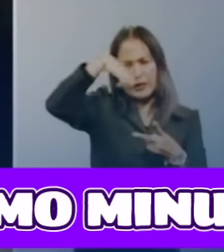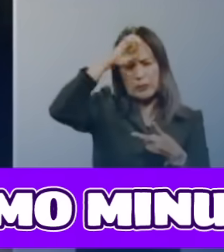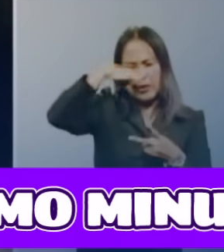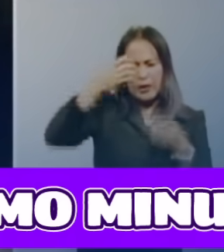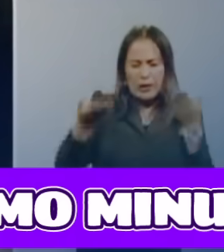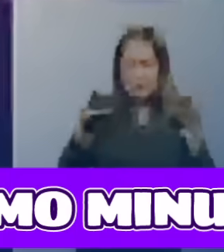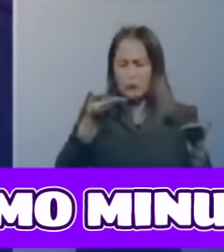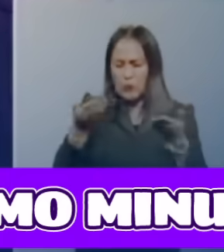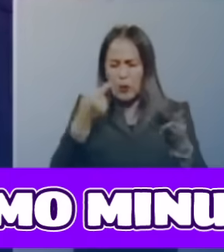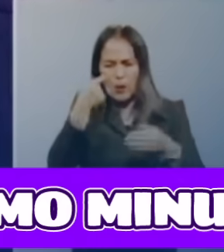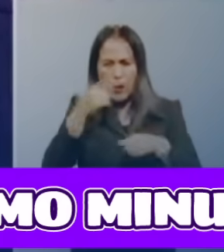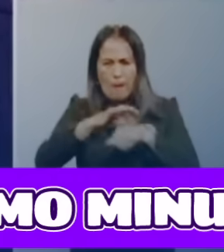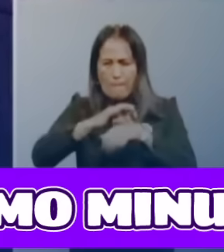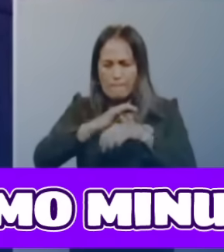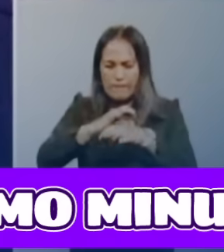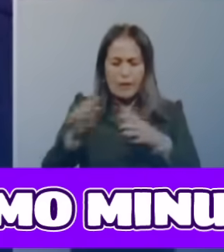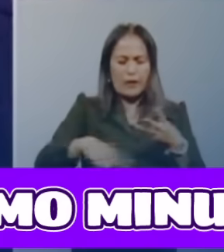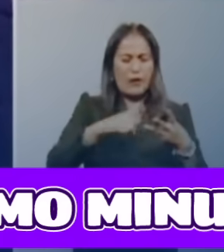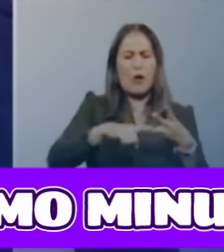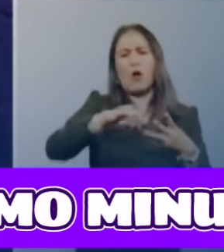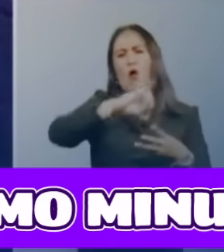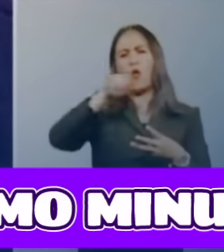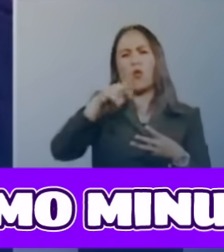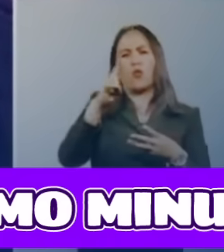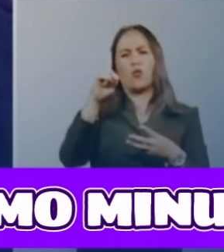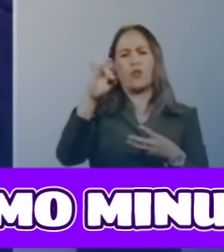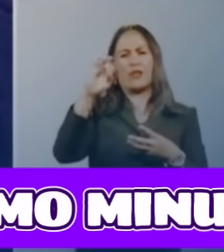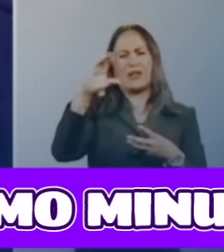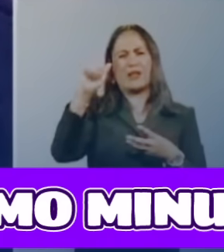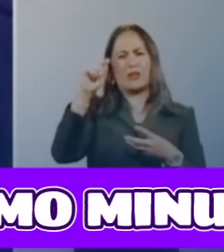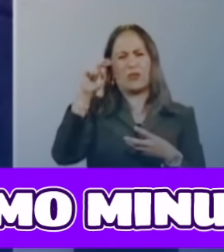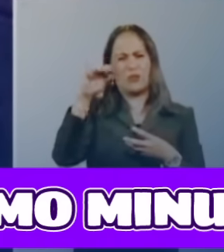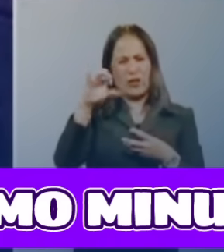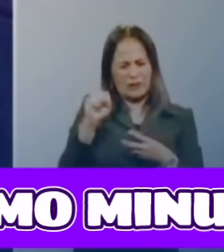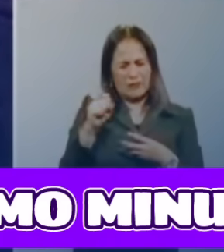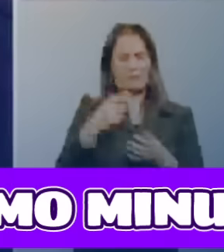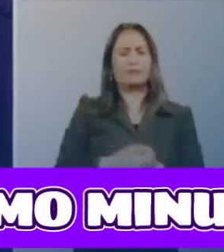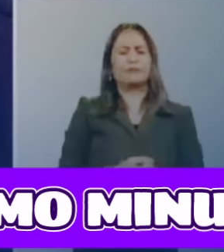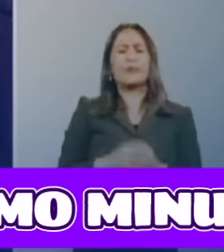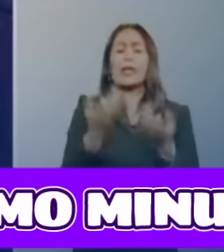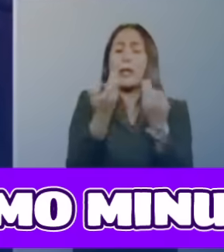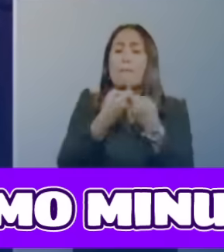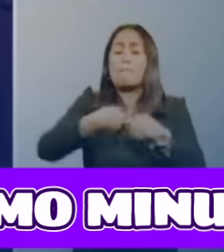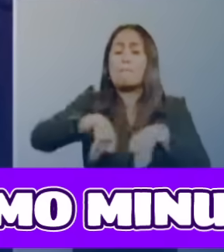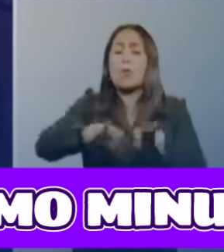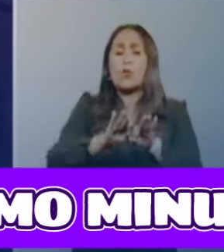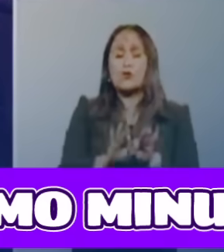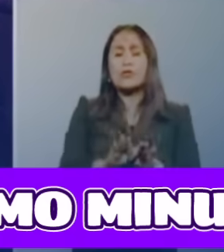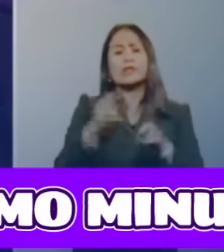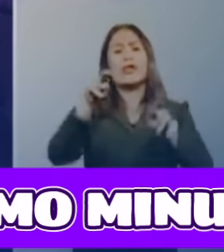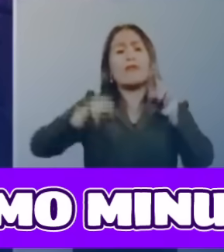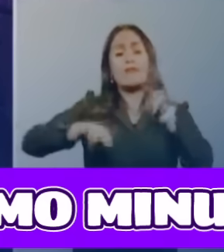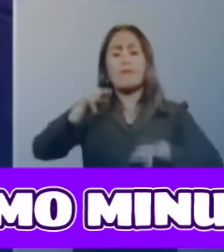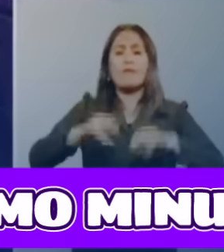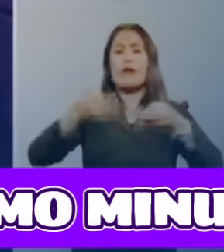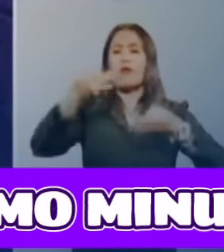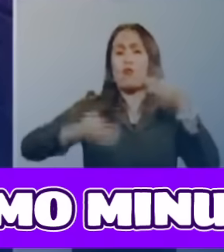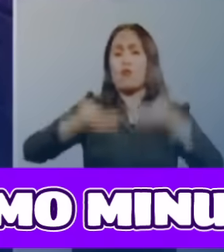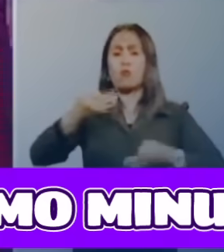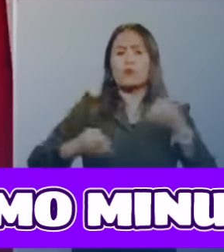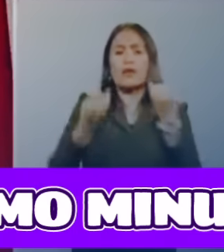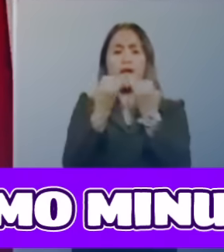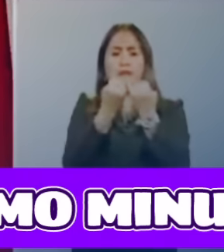comparada, desde las judicaturas, la relevancia de la independencia judicial